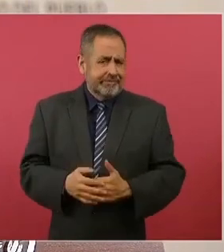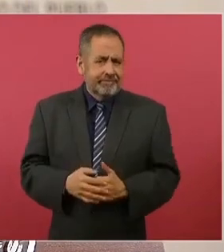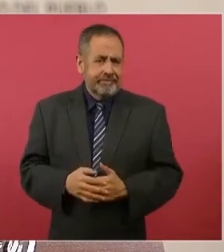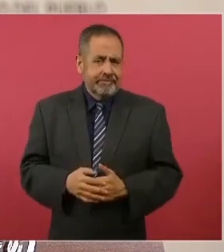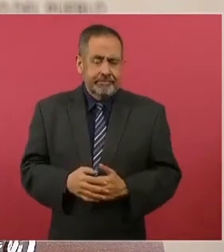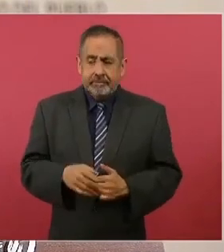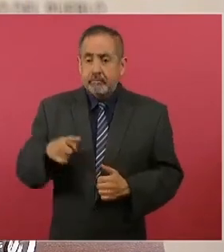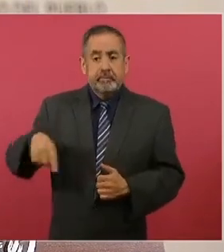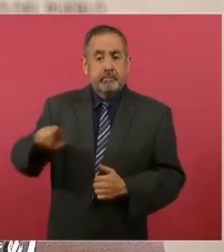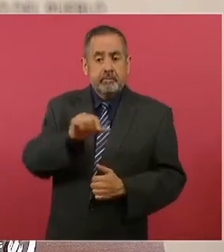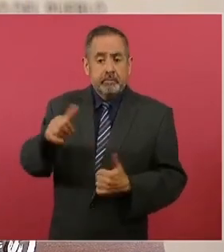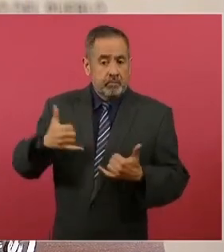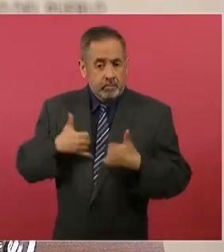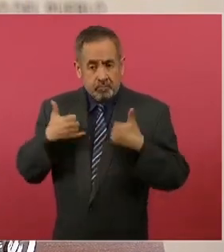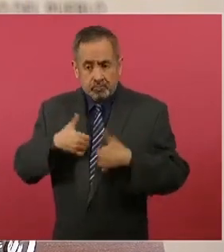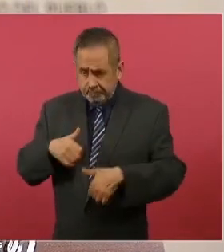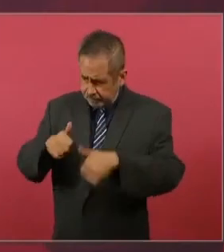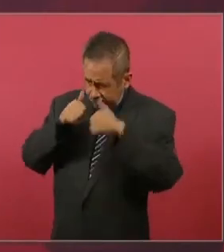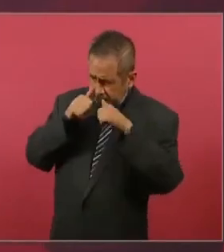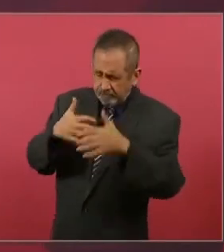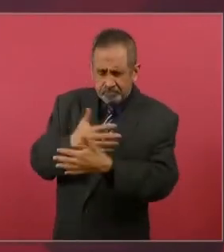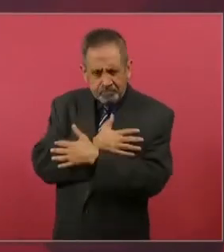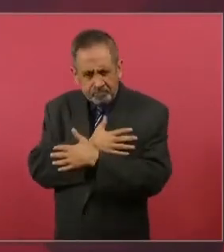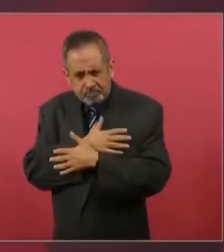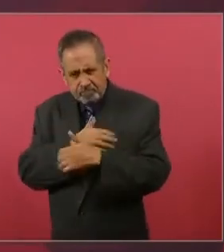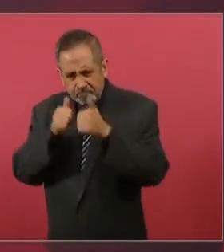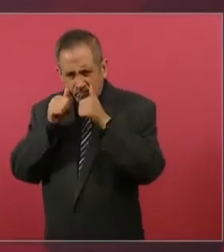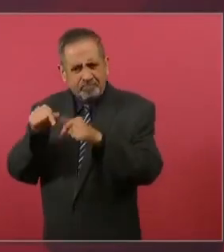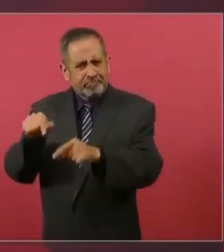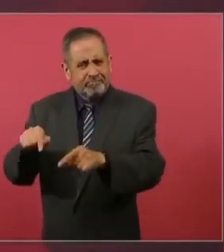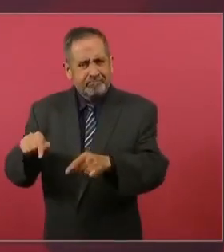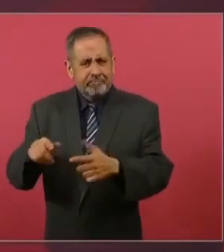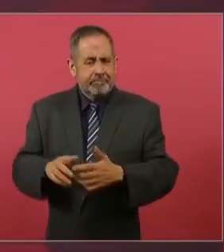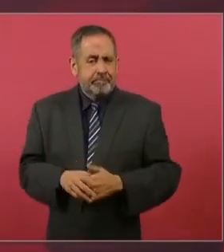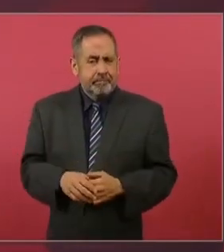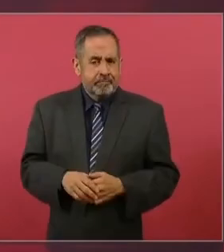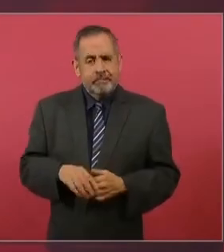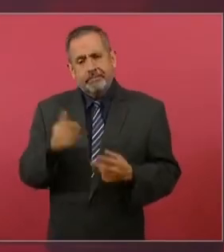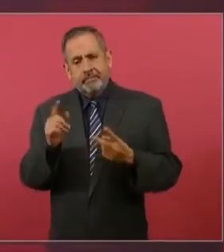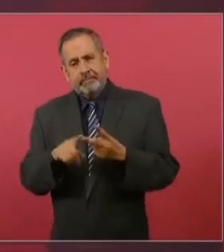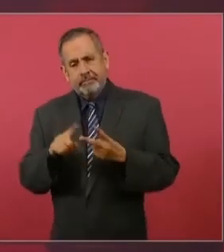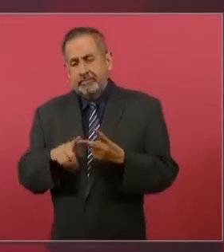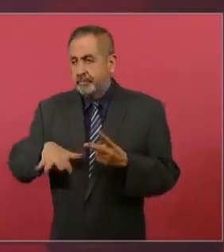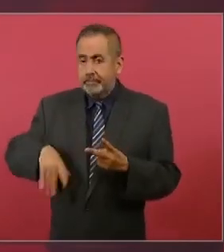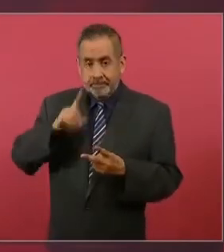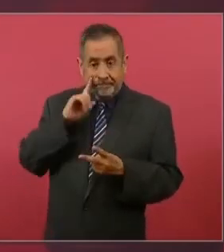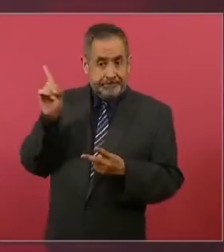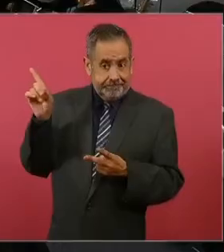atender a los jóvenes. Y lo otro que veíamos también,